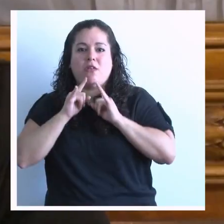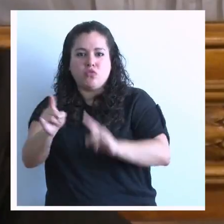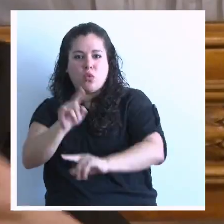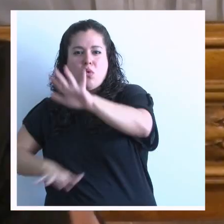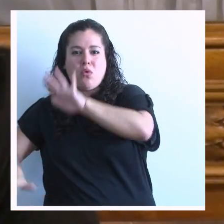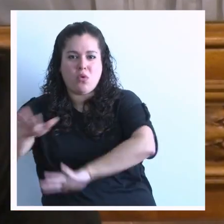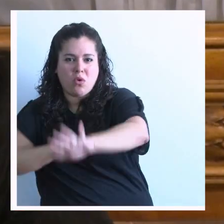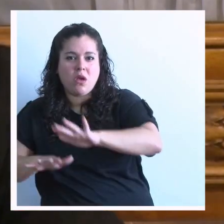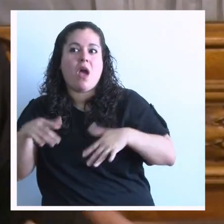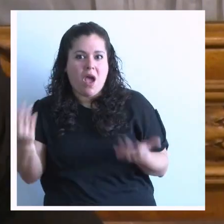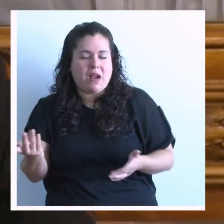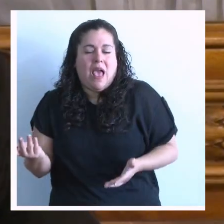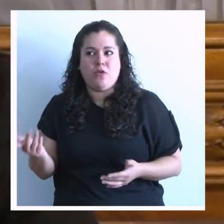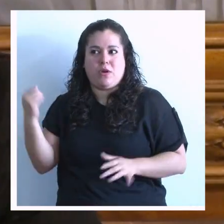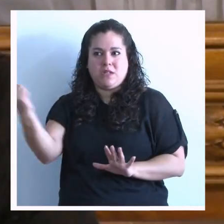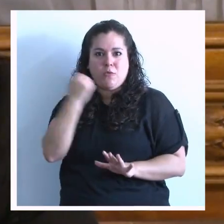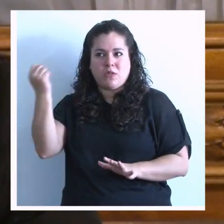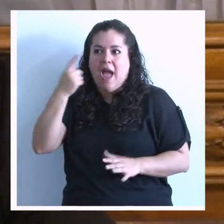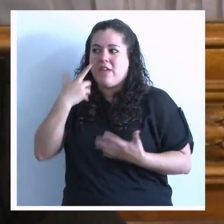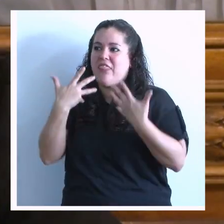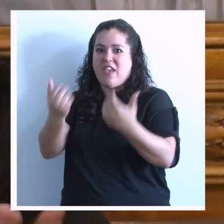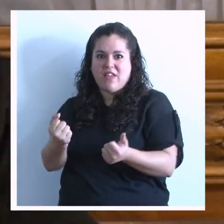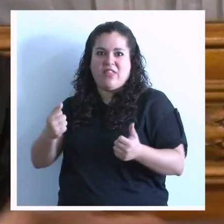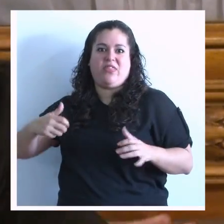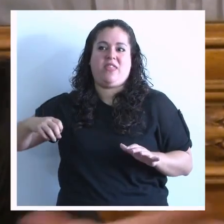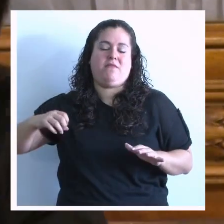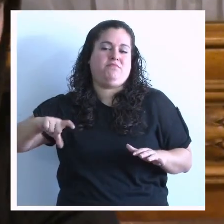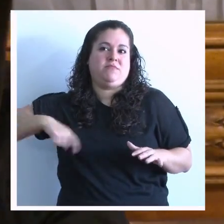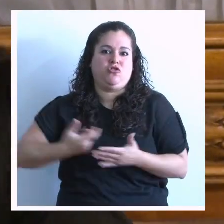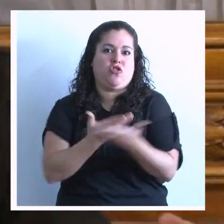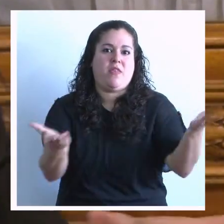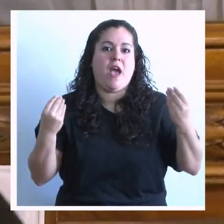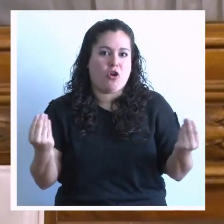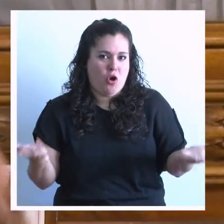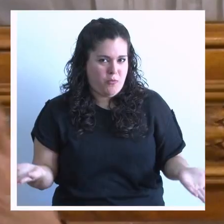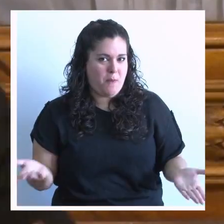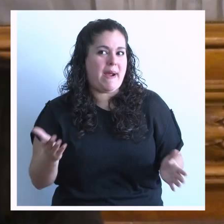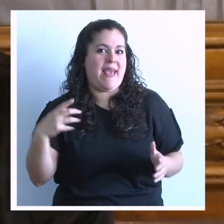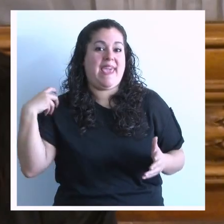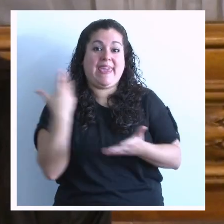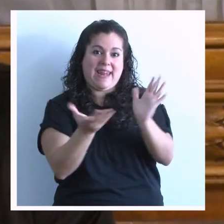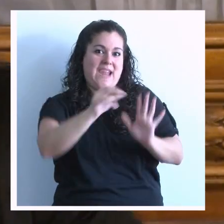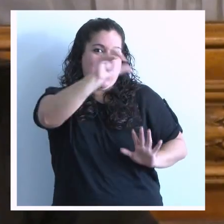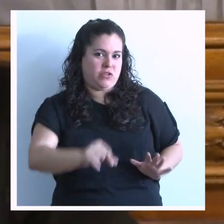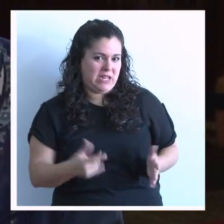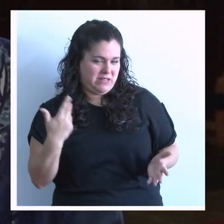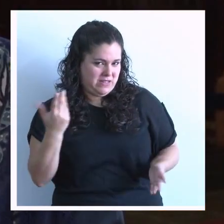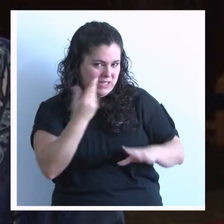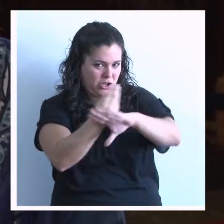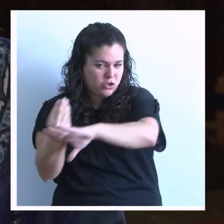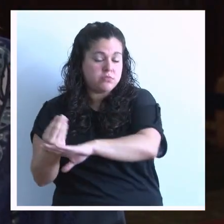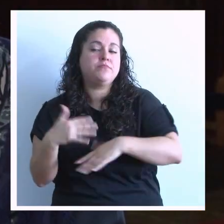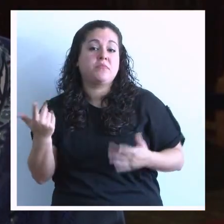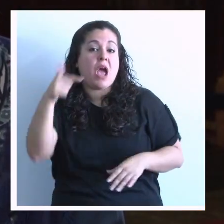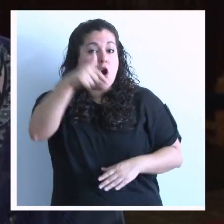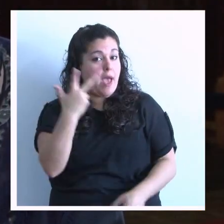país, cómo nos organizamos, cómo defendemos a todos los sectores y buscamos el bien común, digo, para hablar, ¿no?, de los argentinos en general. ¿Les parece que hacemos una